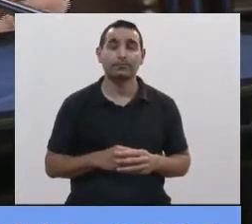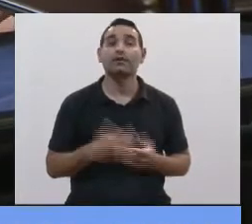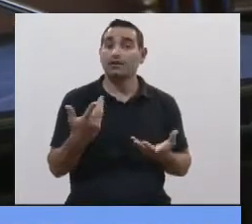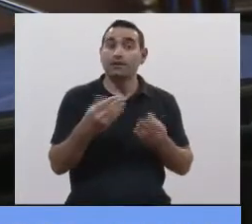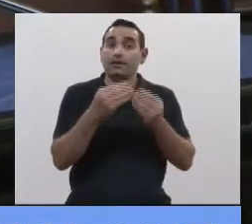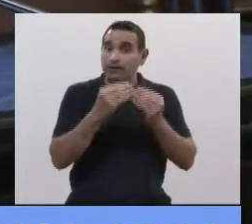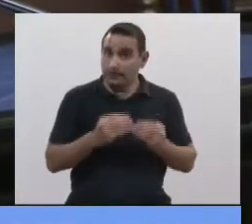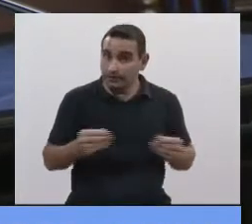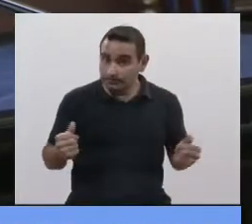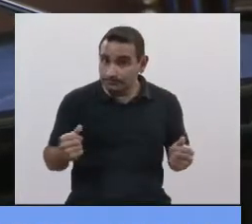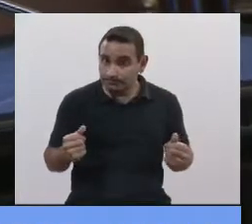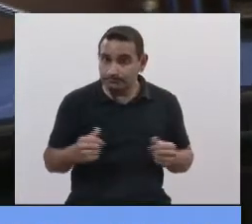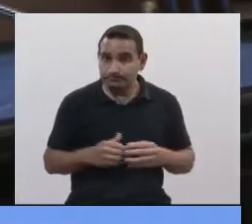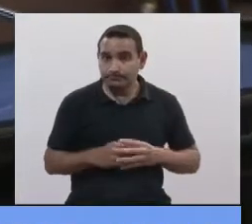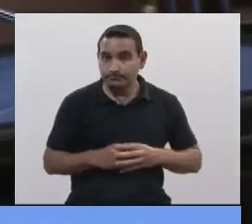Conclusión.